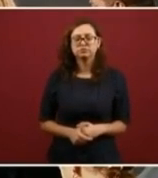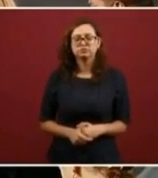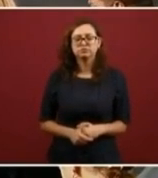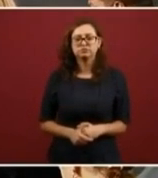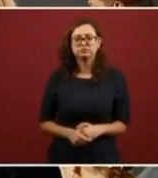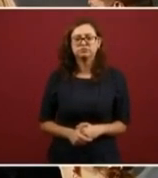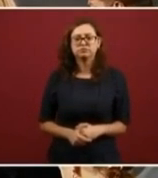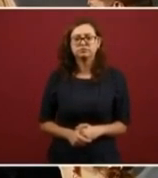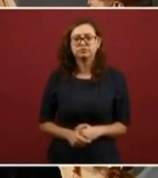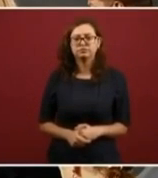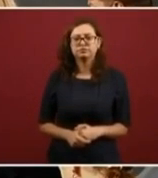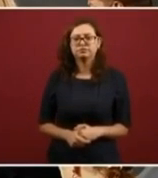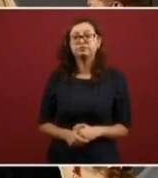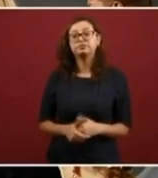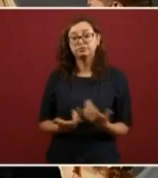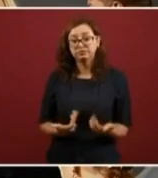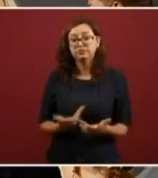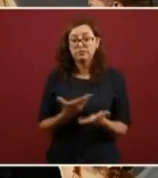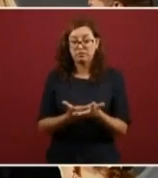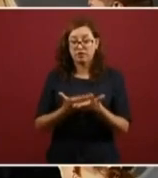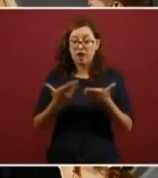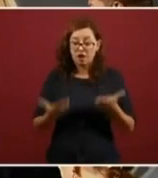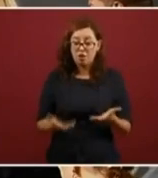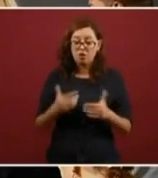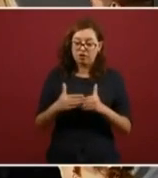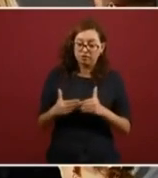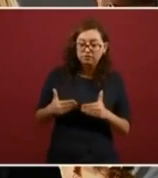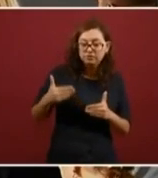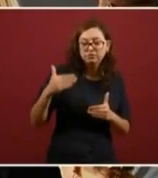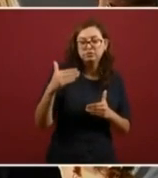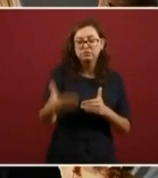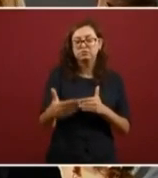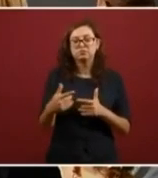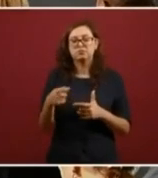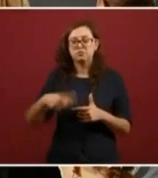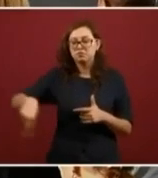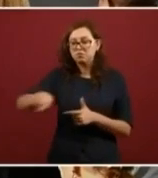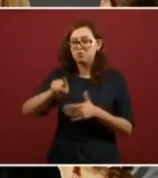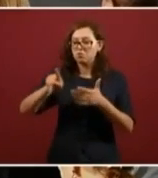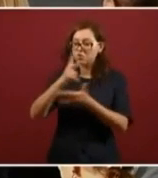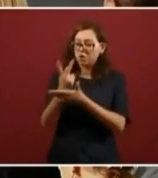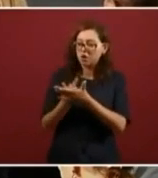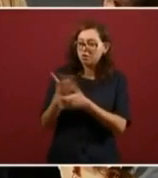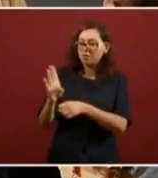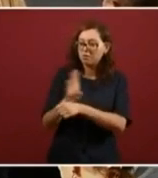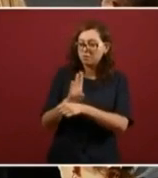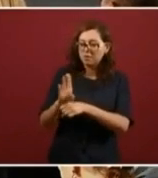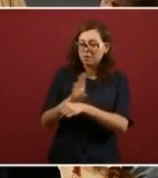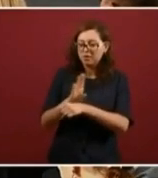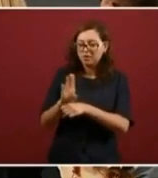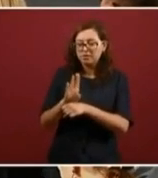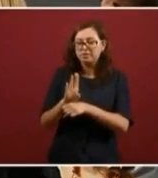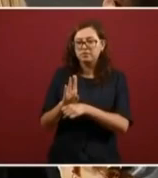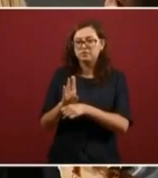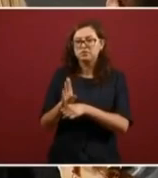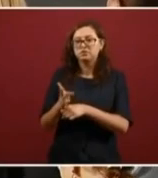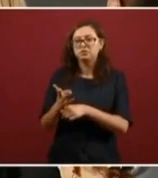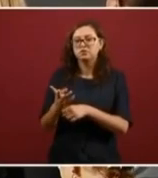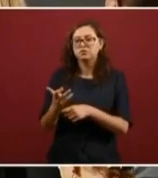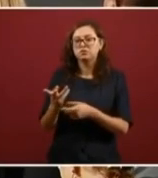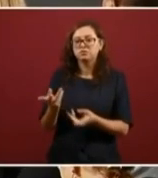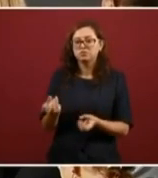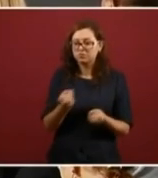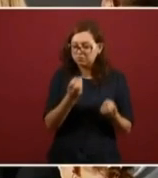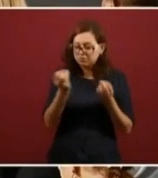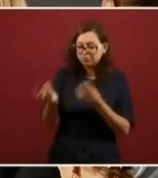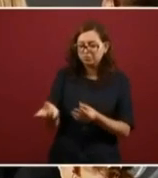En la primera etapa, la de repoblamiento, los beneficiarios del programa deberán cubrir en especie